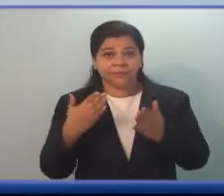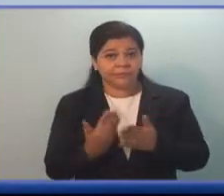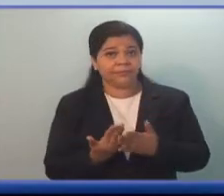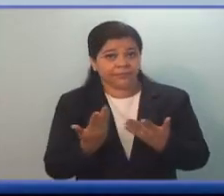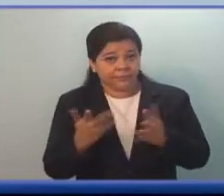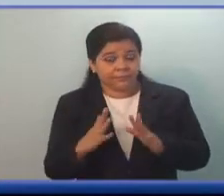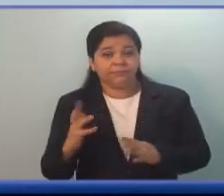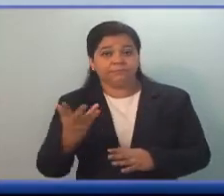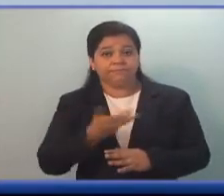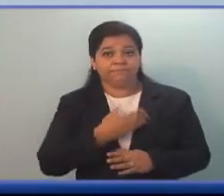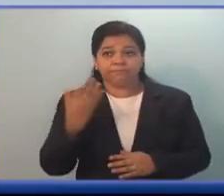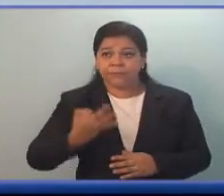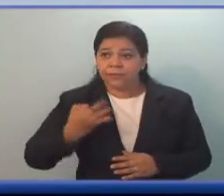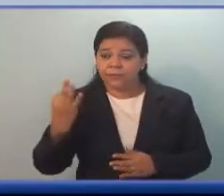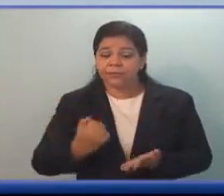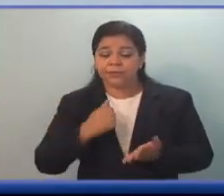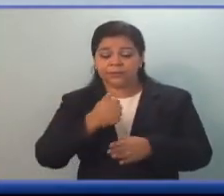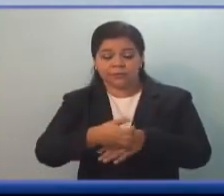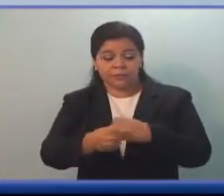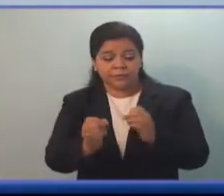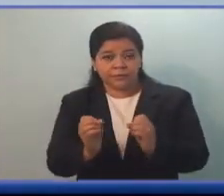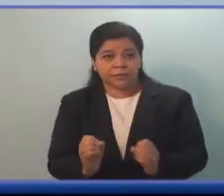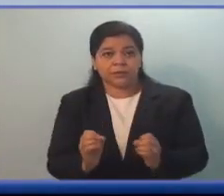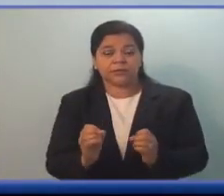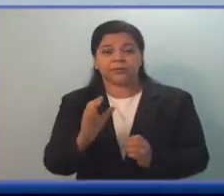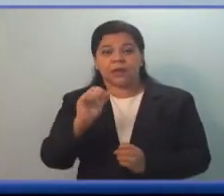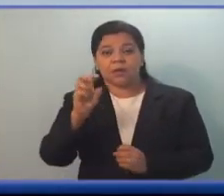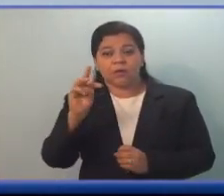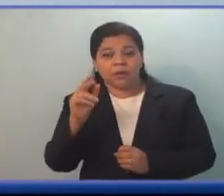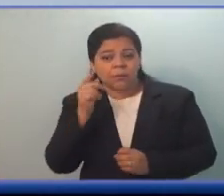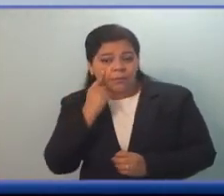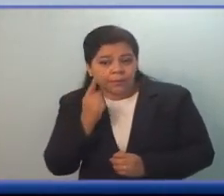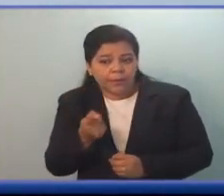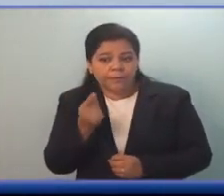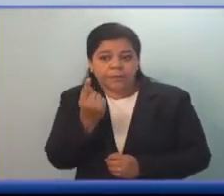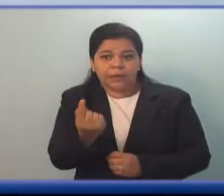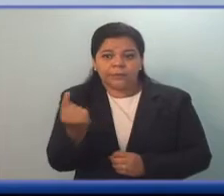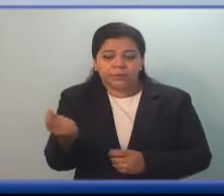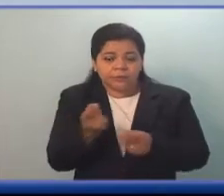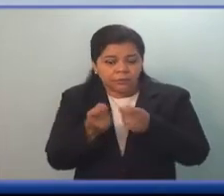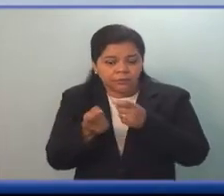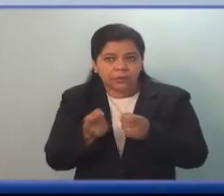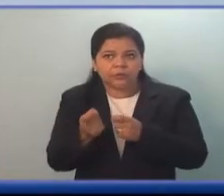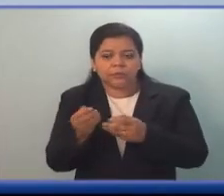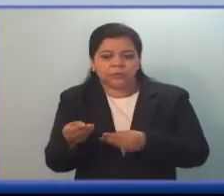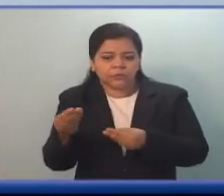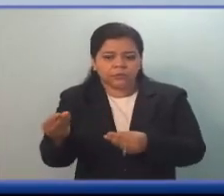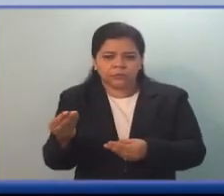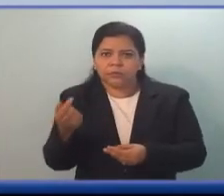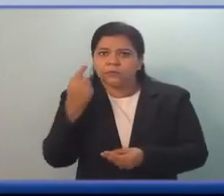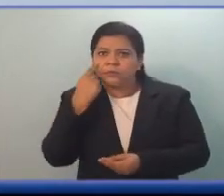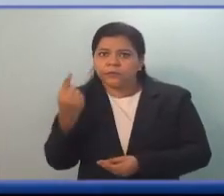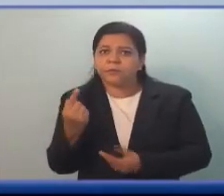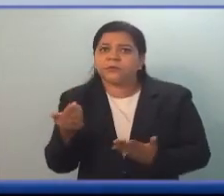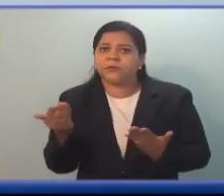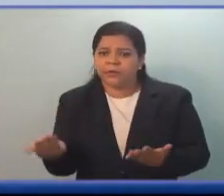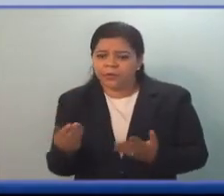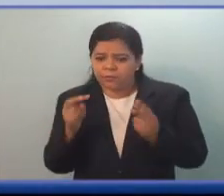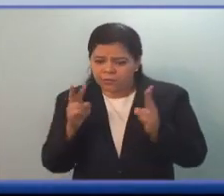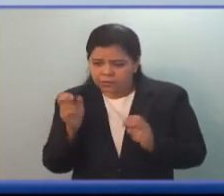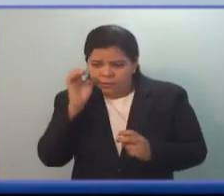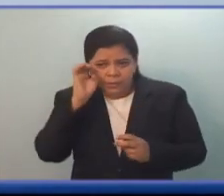que poner oficinas o poner cámaras para controlar a la gente porque se lleva el papel o porque... Todo eso es parte que tiene que ver con la